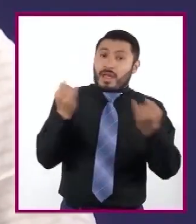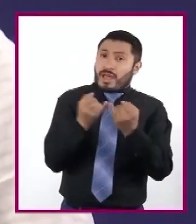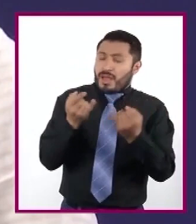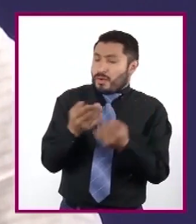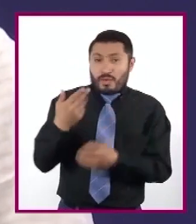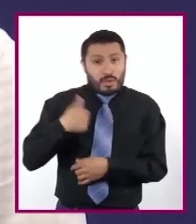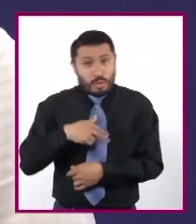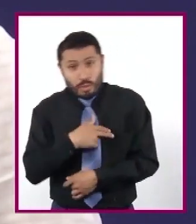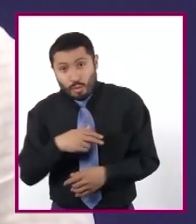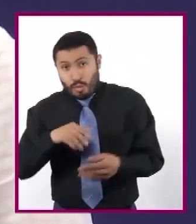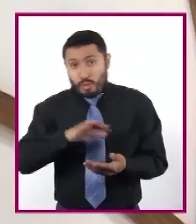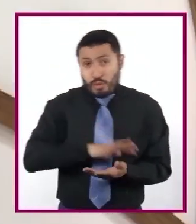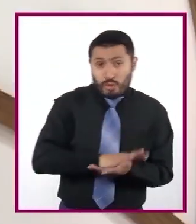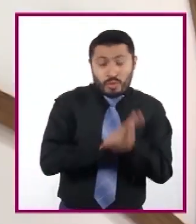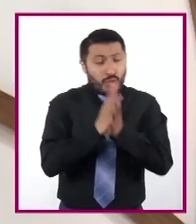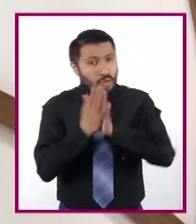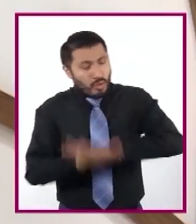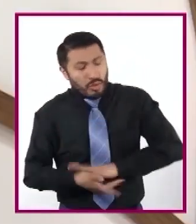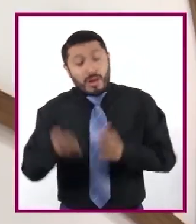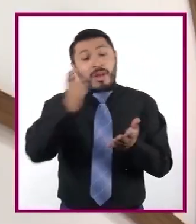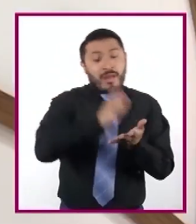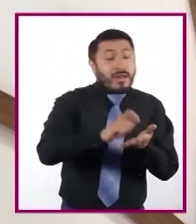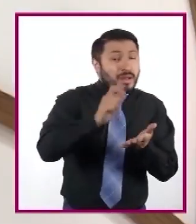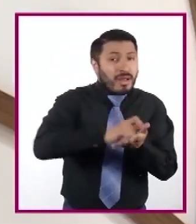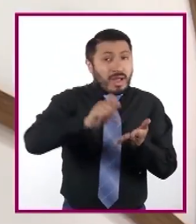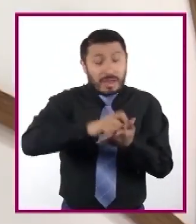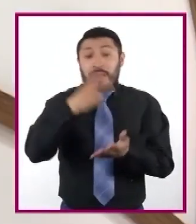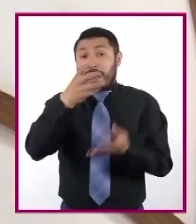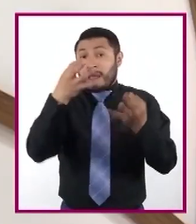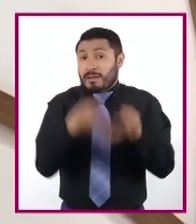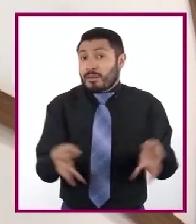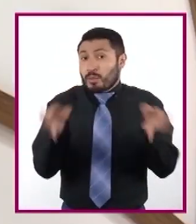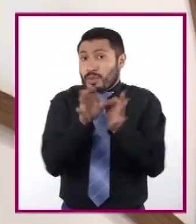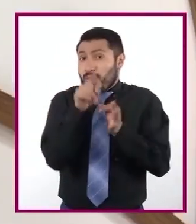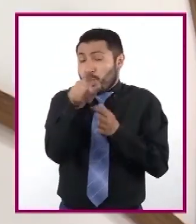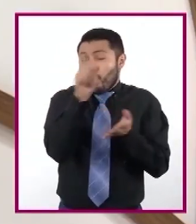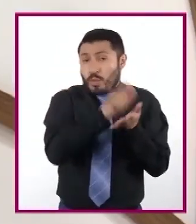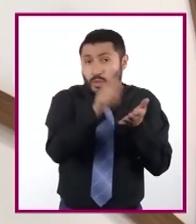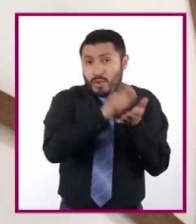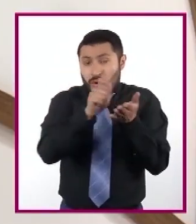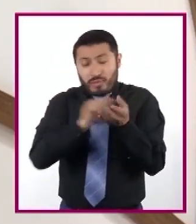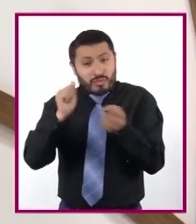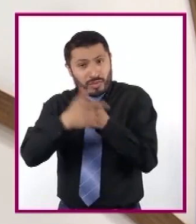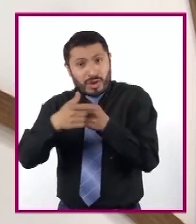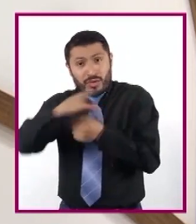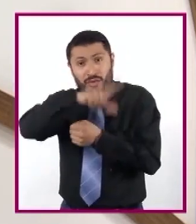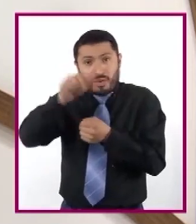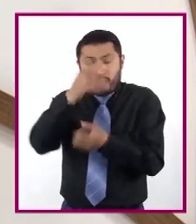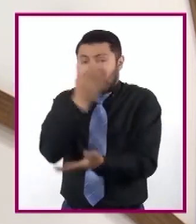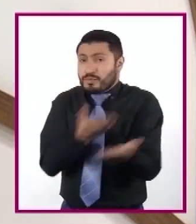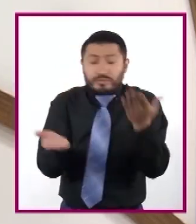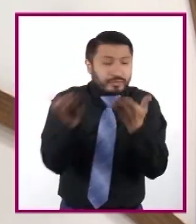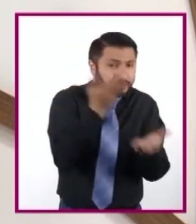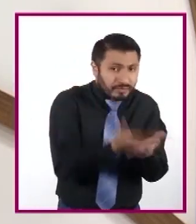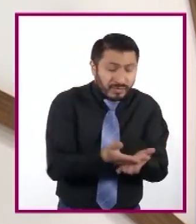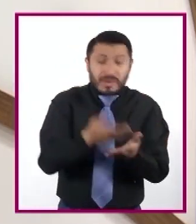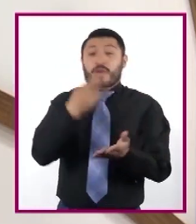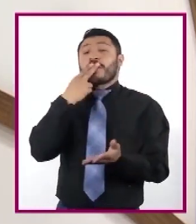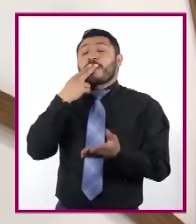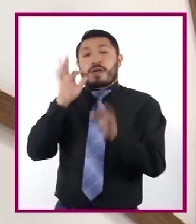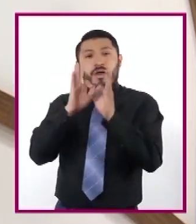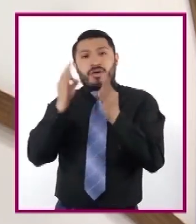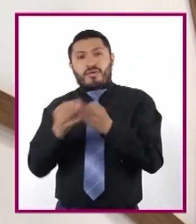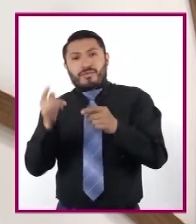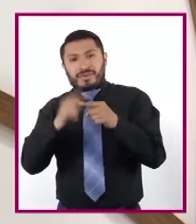escritores. Es muy importante que al momento de redactar un escrito para compartirlo con otras personas, utilicen distintas formas